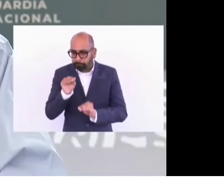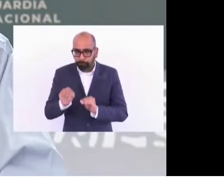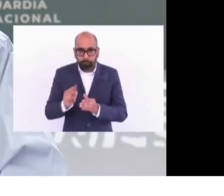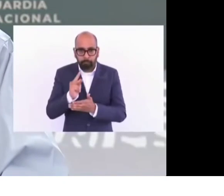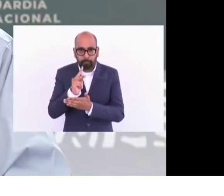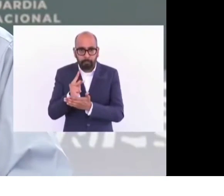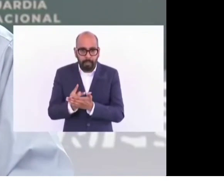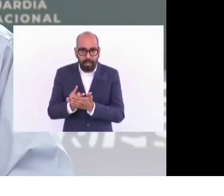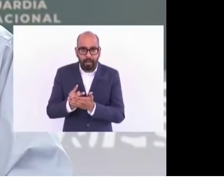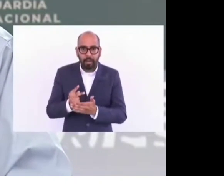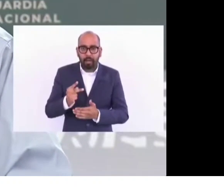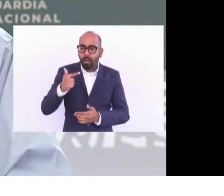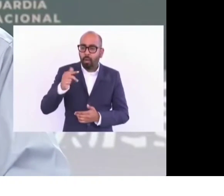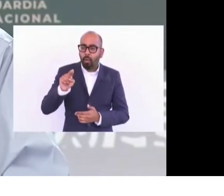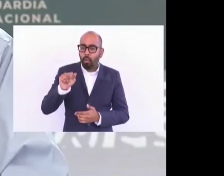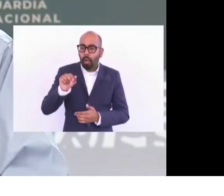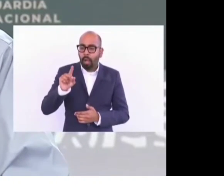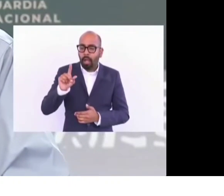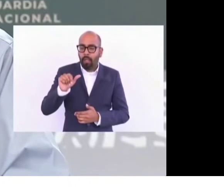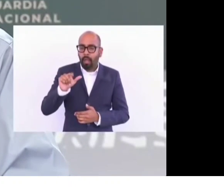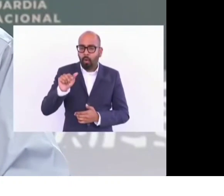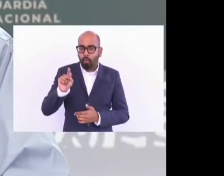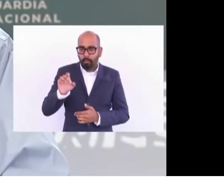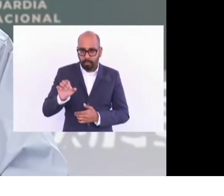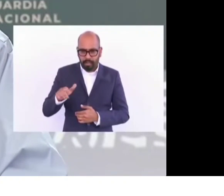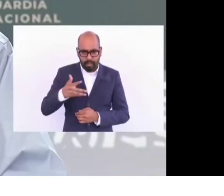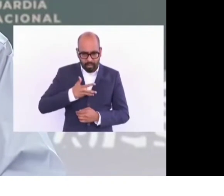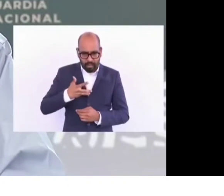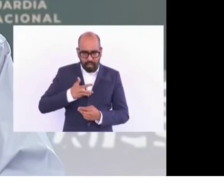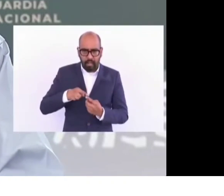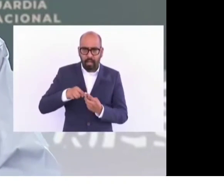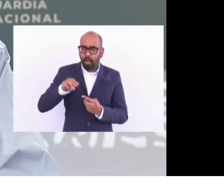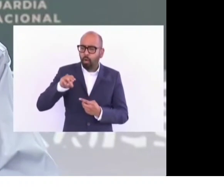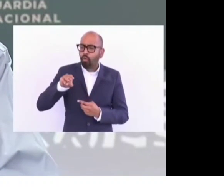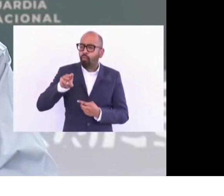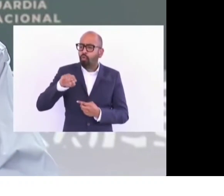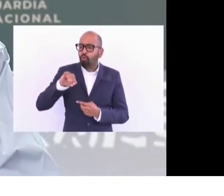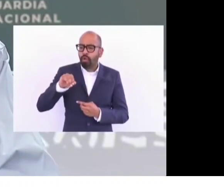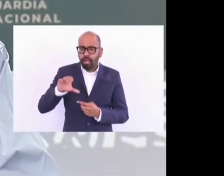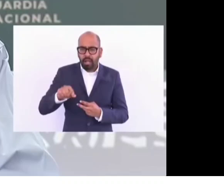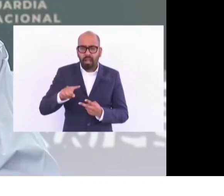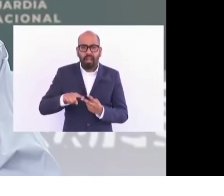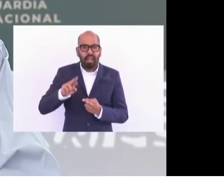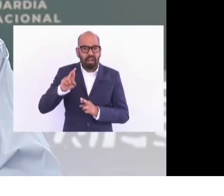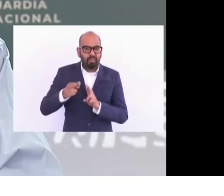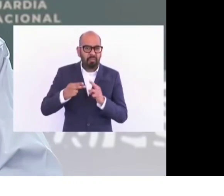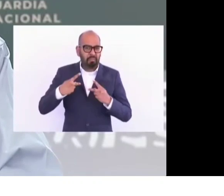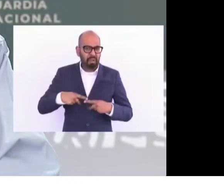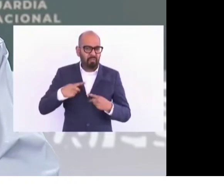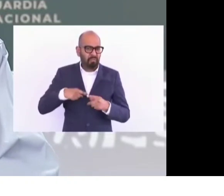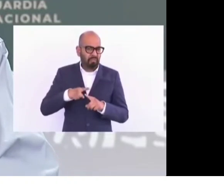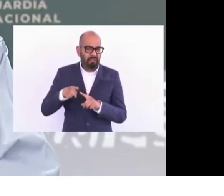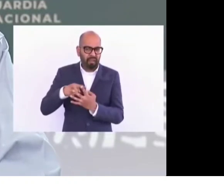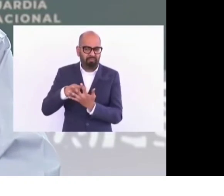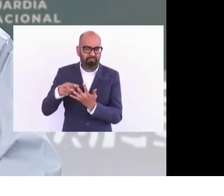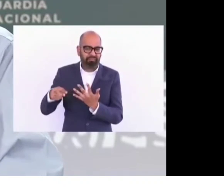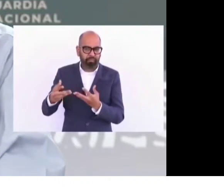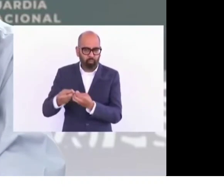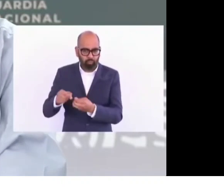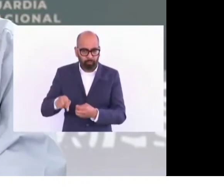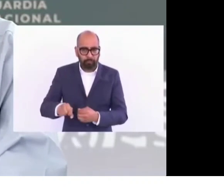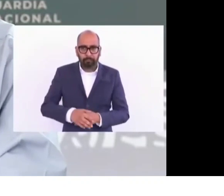está Mújica y está Luis Blancos y otros revolucionarios. Es